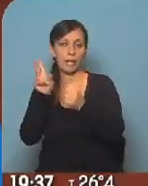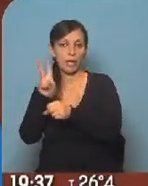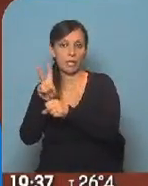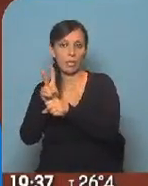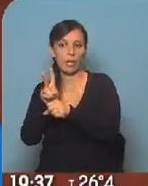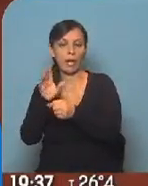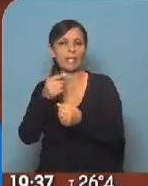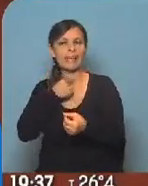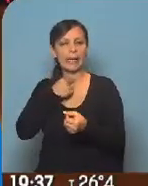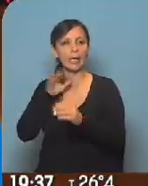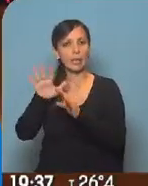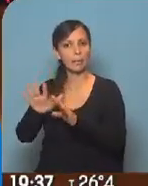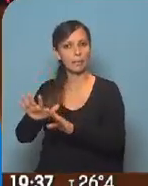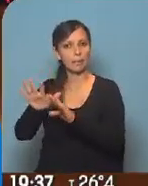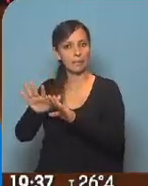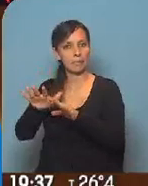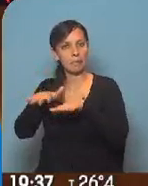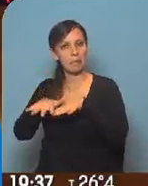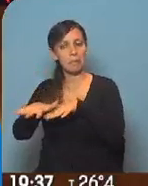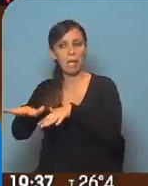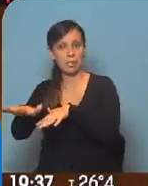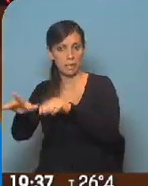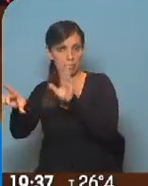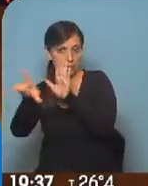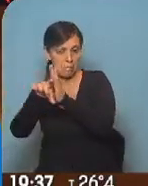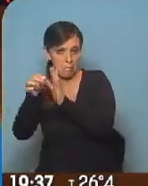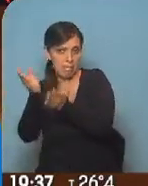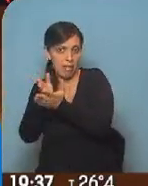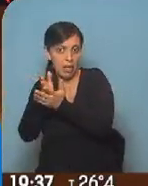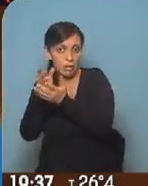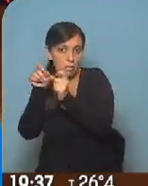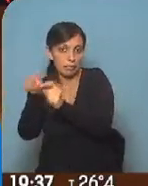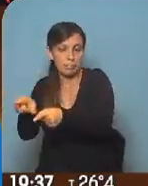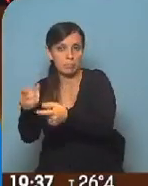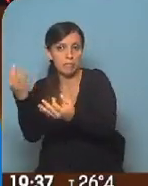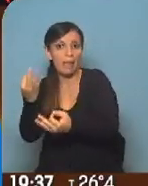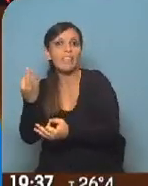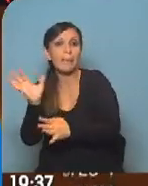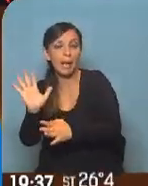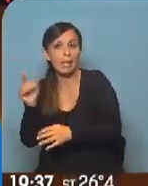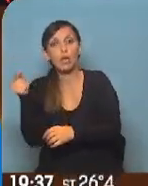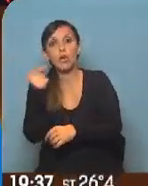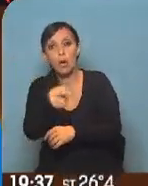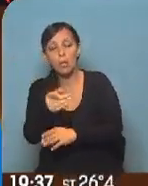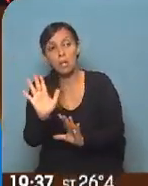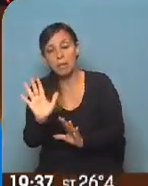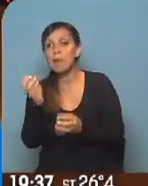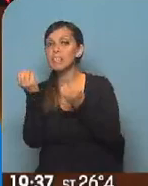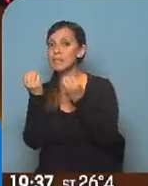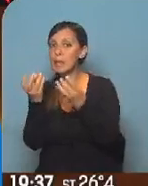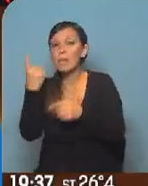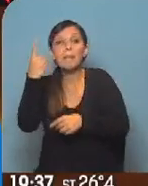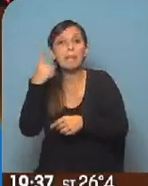con mantener una legítima marcha, porque digo, es perfectamente legítimo estar en contra de la cumbre, pero que